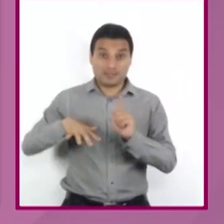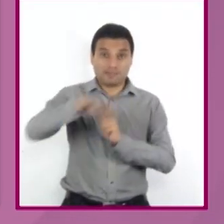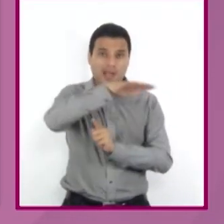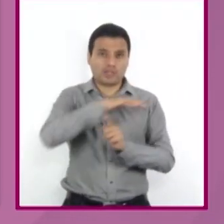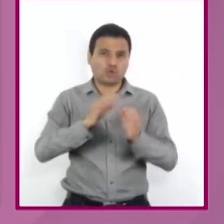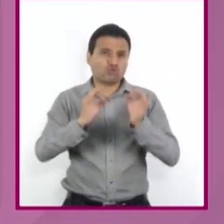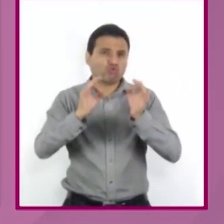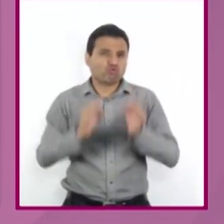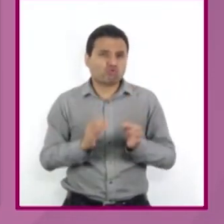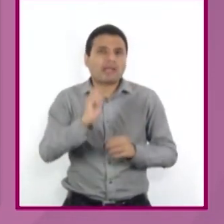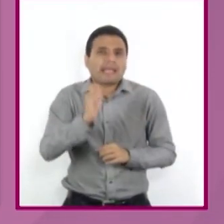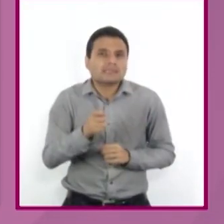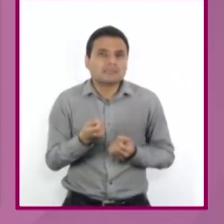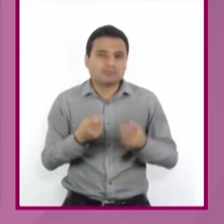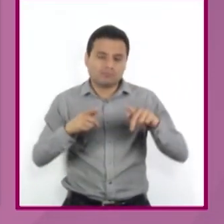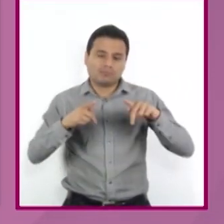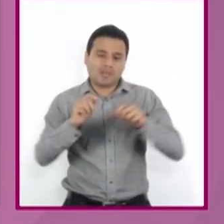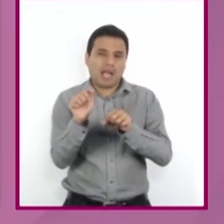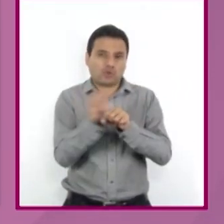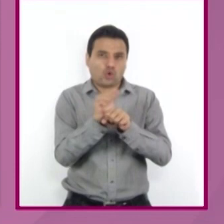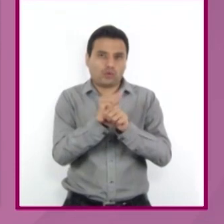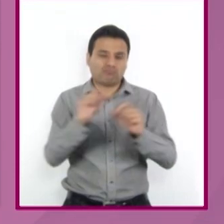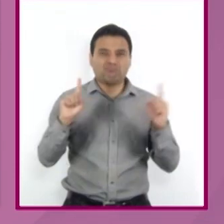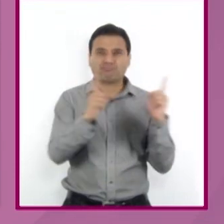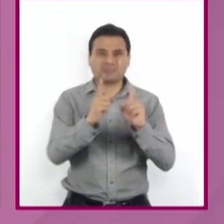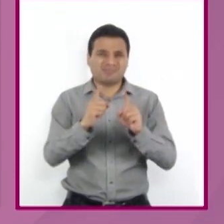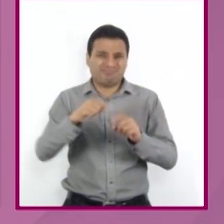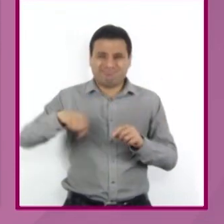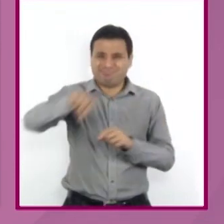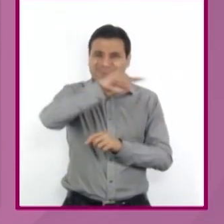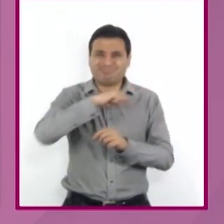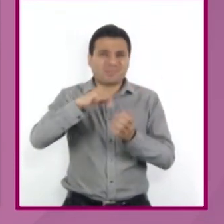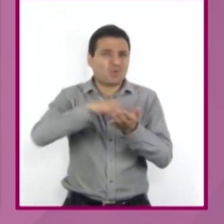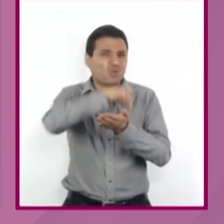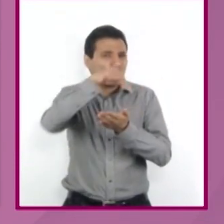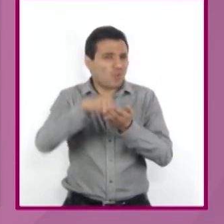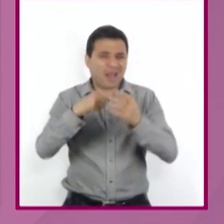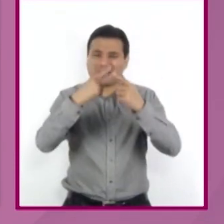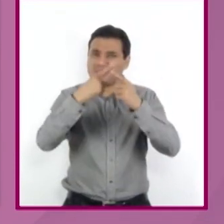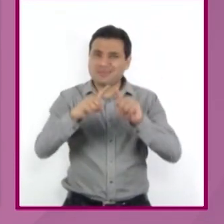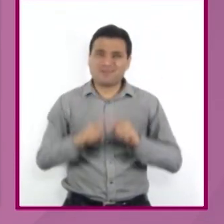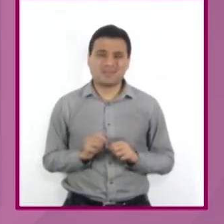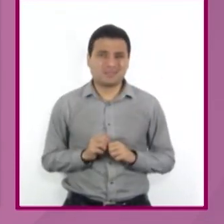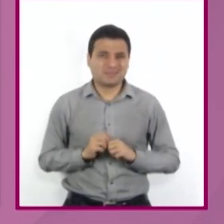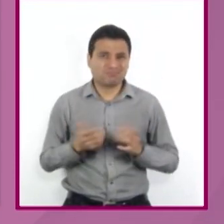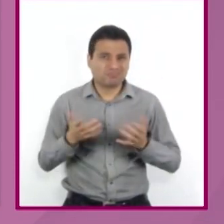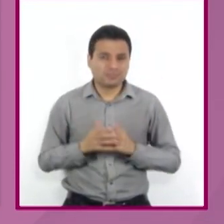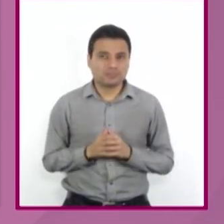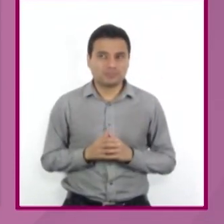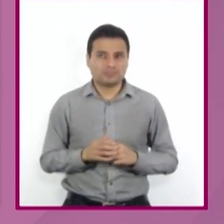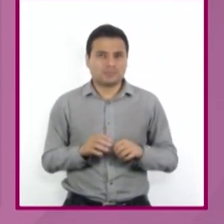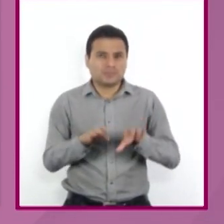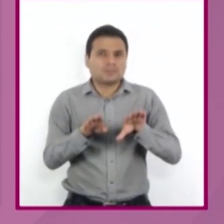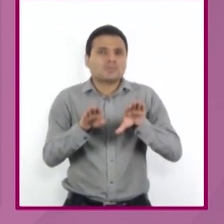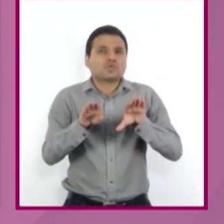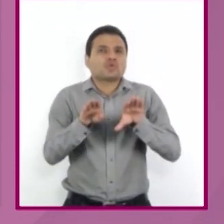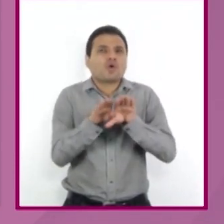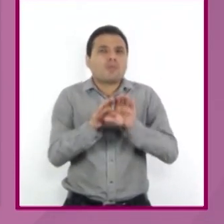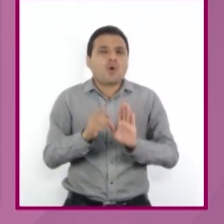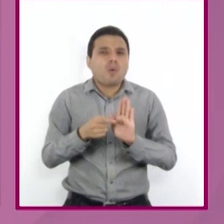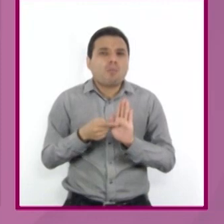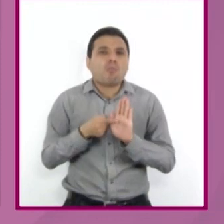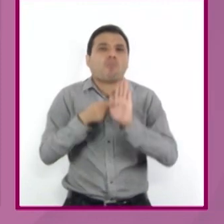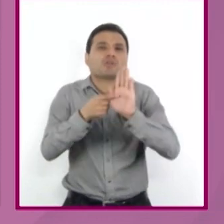donde trabaja el actor, se puede transformar en cualquier lugar que imaginemos. ¿Cómo lograron comunicarle al público el trabajo